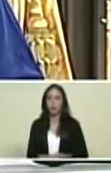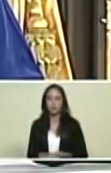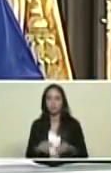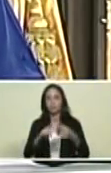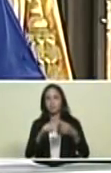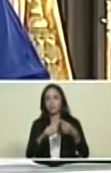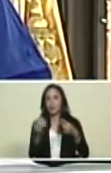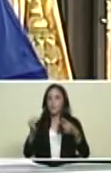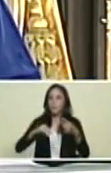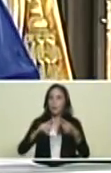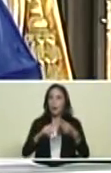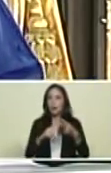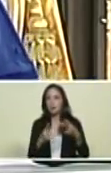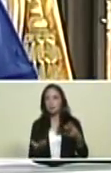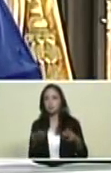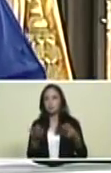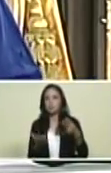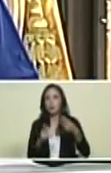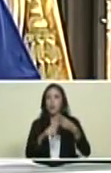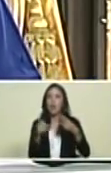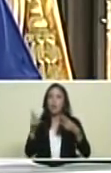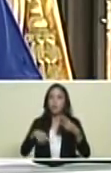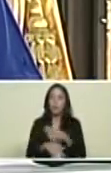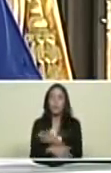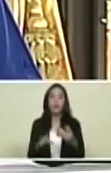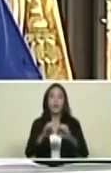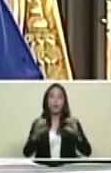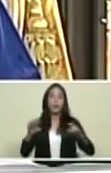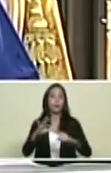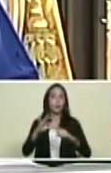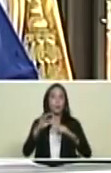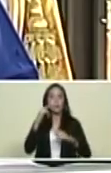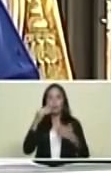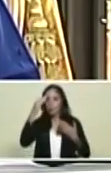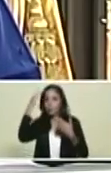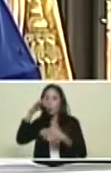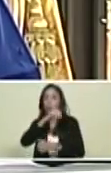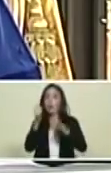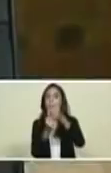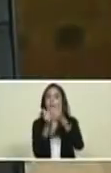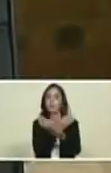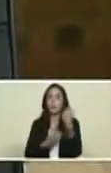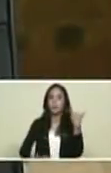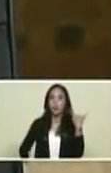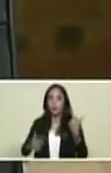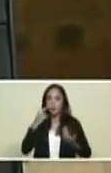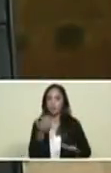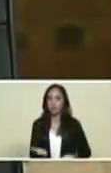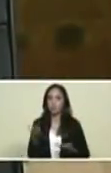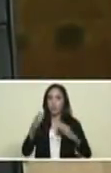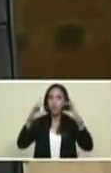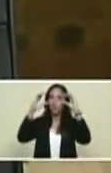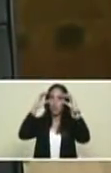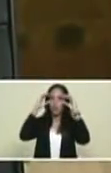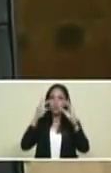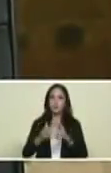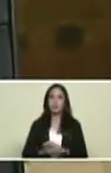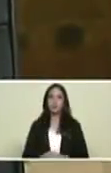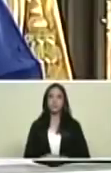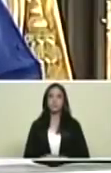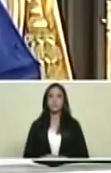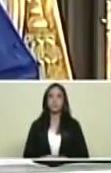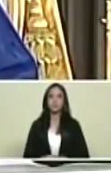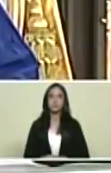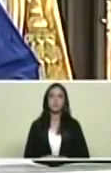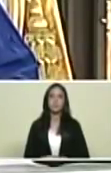educación primaria y educación especial. Saludo a la vicepresidenta ejecutiva, compañera